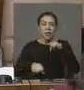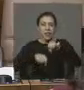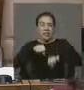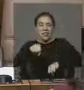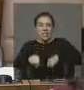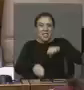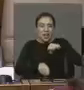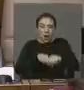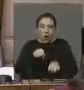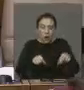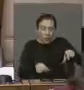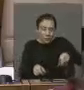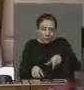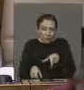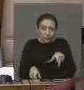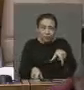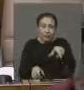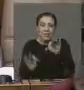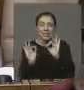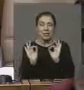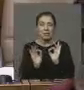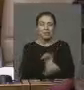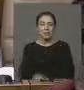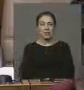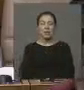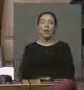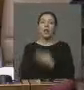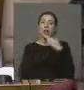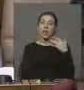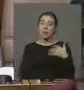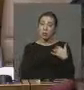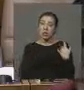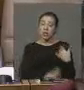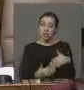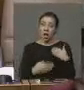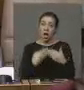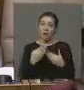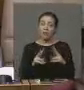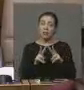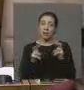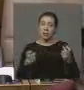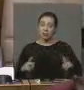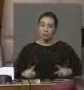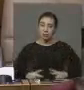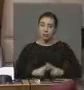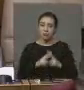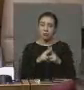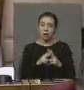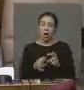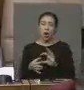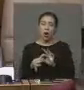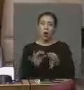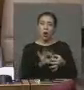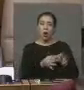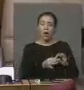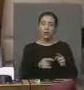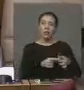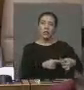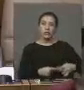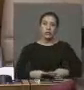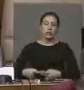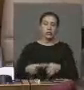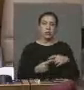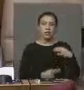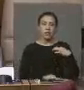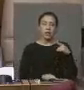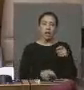entre otras. Si bien se han hecho importantes avances en materia de infraestructura y las organizaciones de la sociedad civil